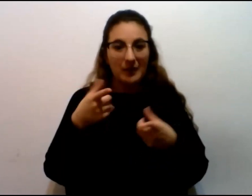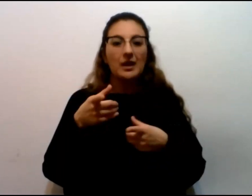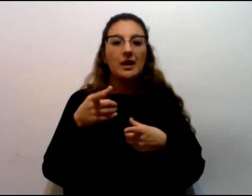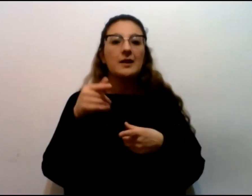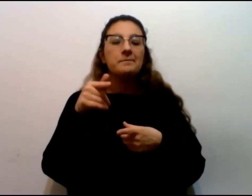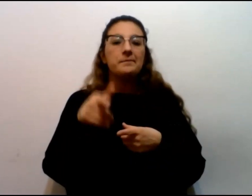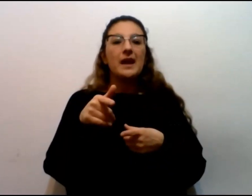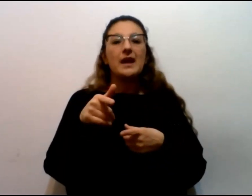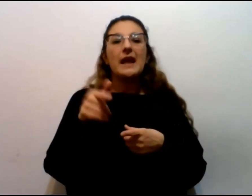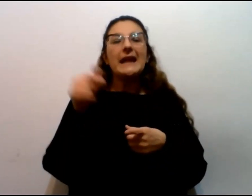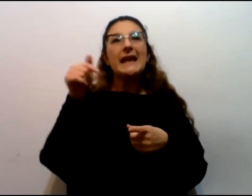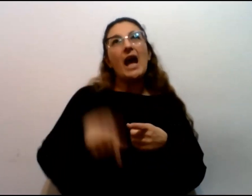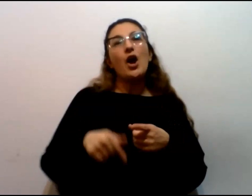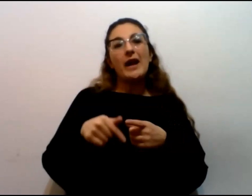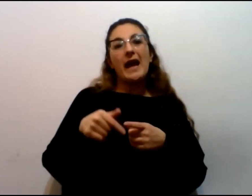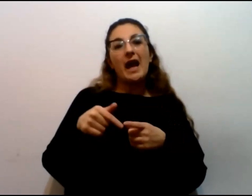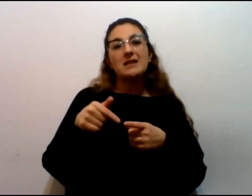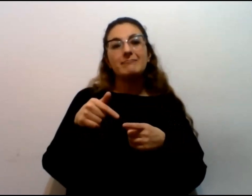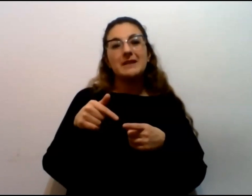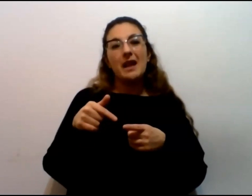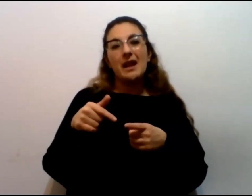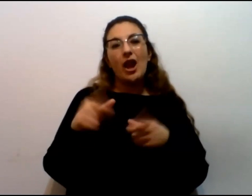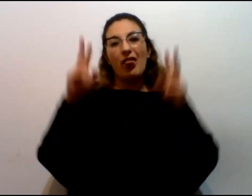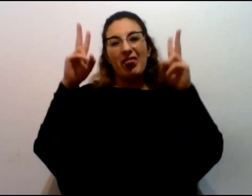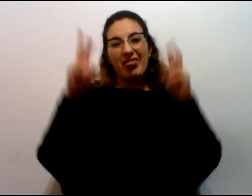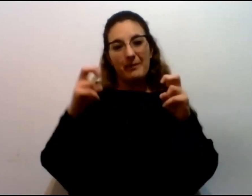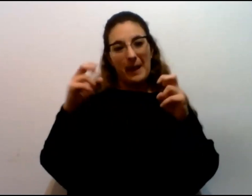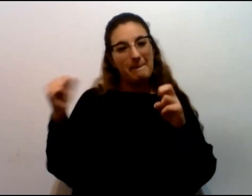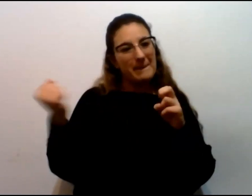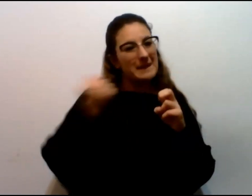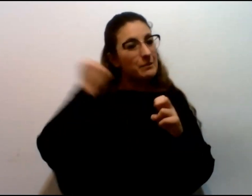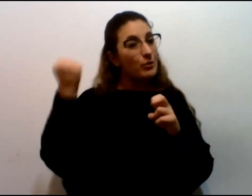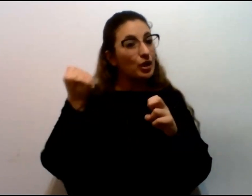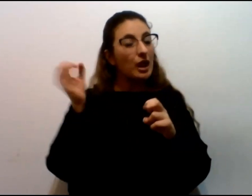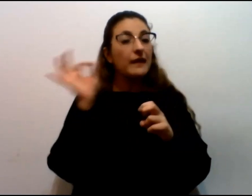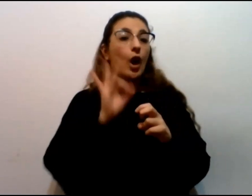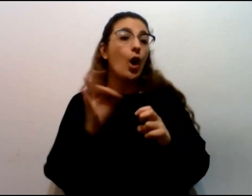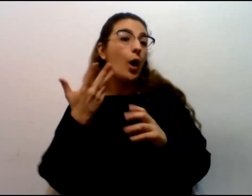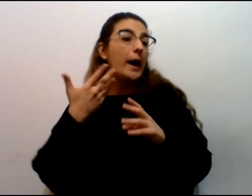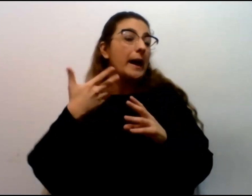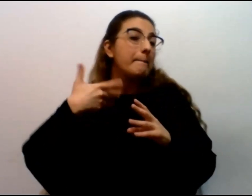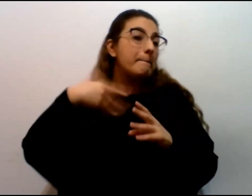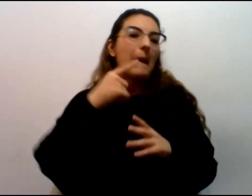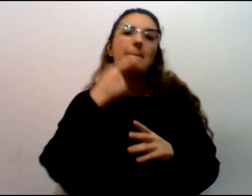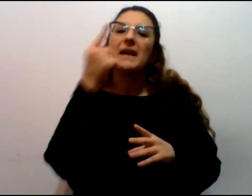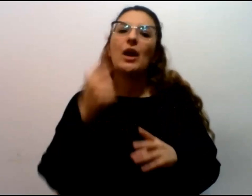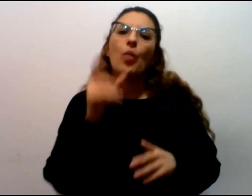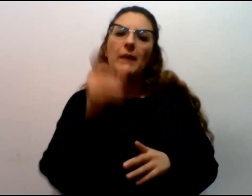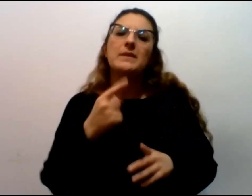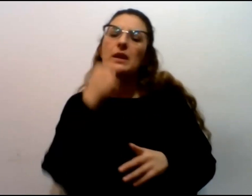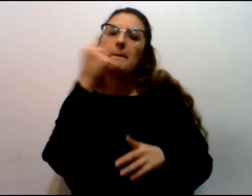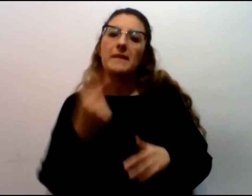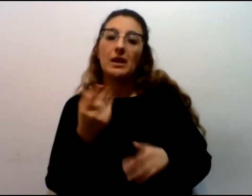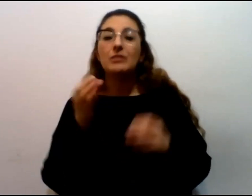Más pandentes O los que Más se requieren De consulta Lo cual Nos deja Abierta la